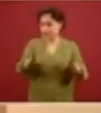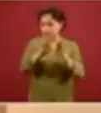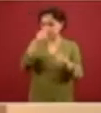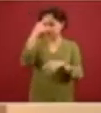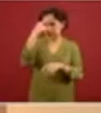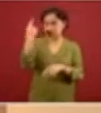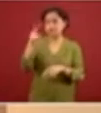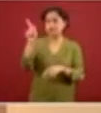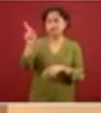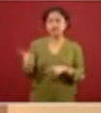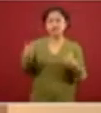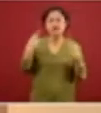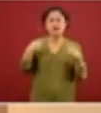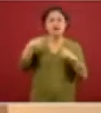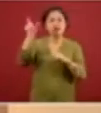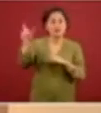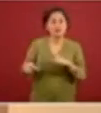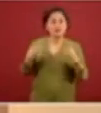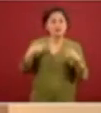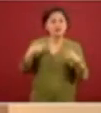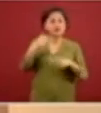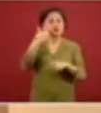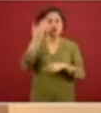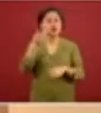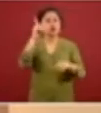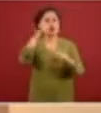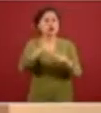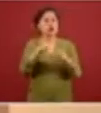el donante y el personal de banco de sangre.